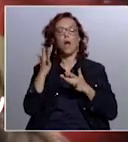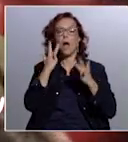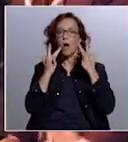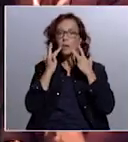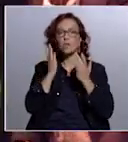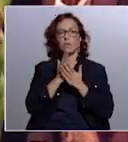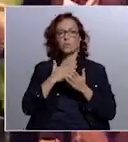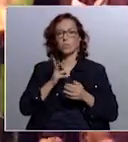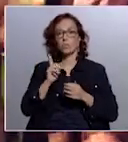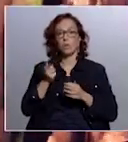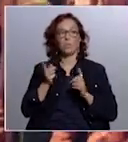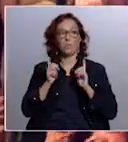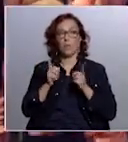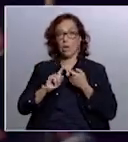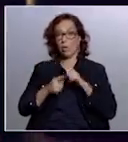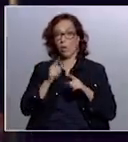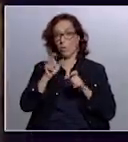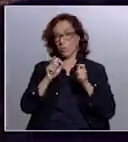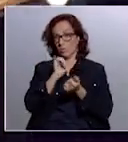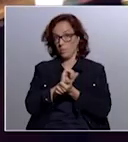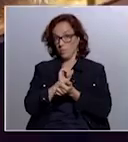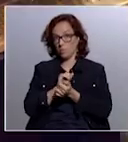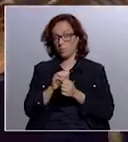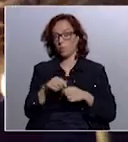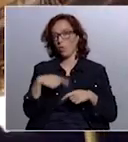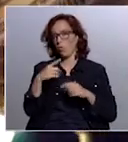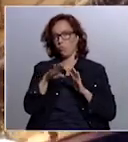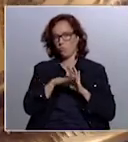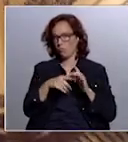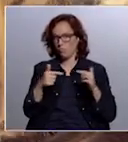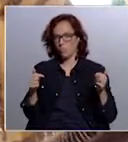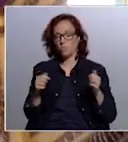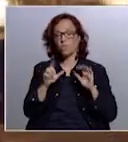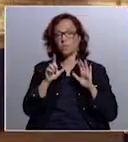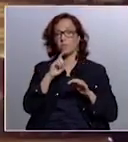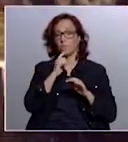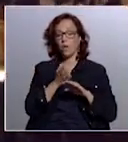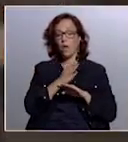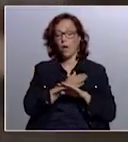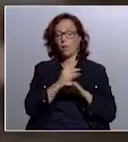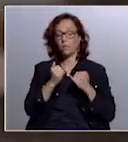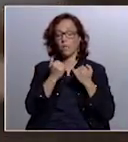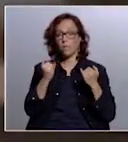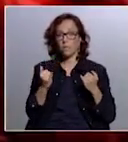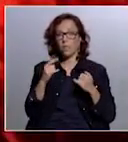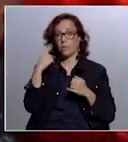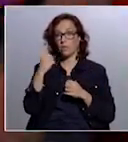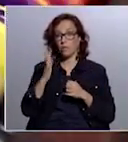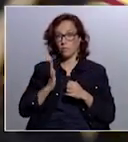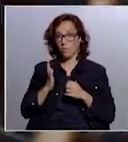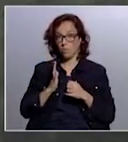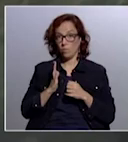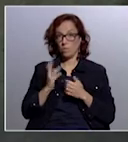con personas privadas de libertad entre otras líneas de trabajo este 7 de marzo previo al día internacional de las mujeres se